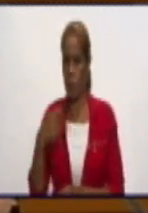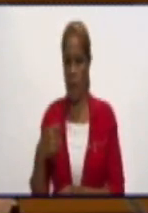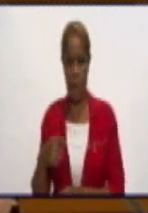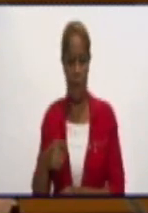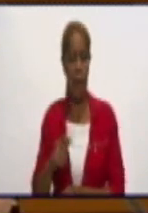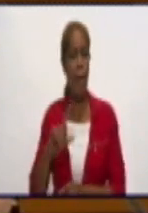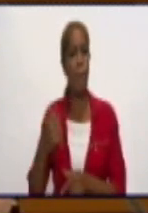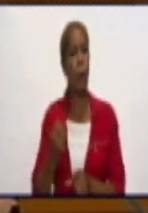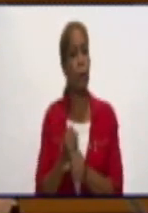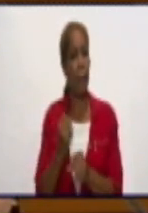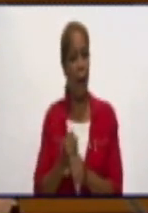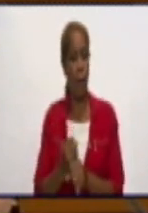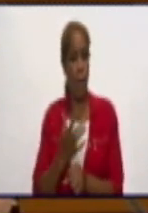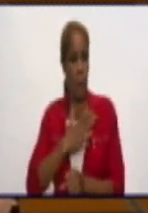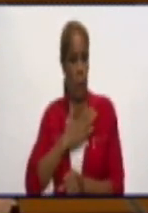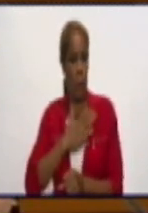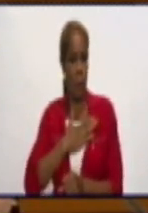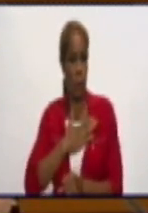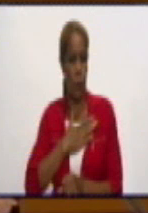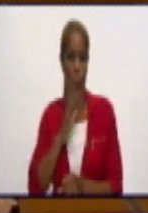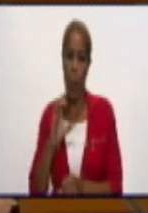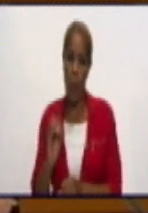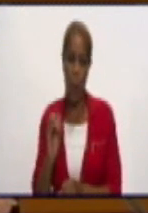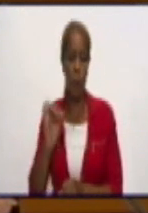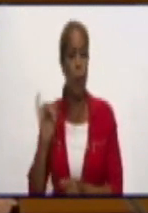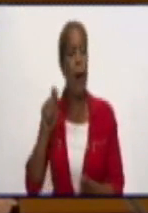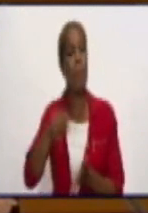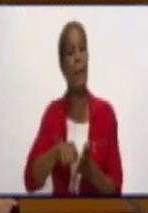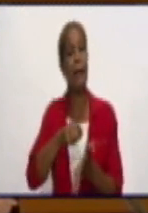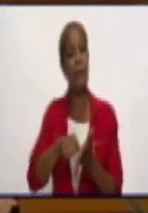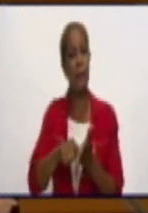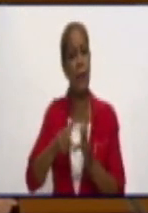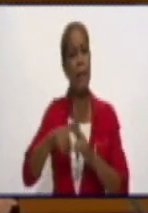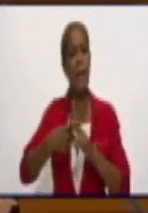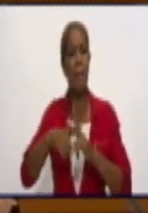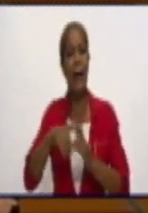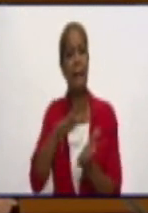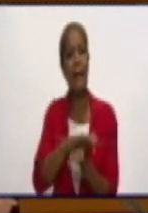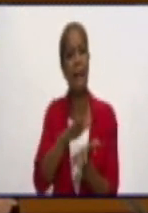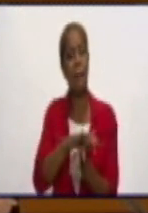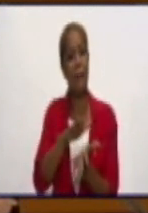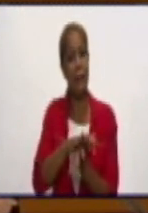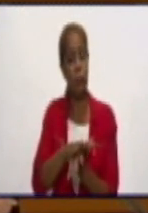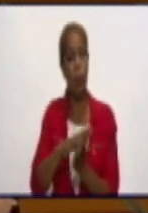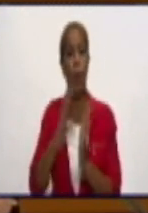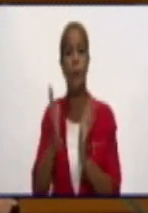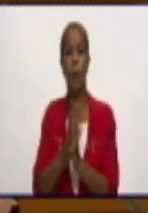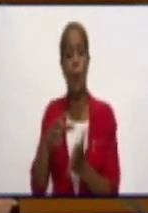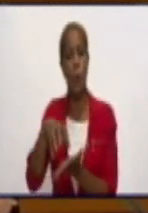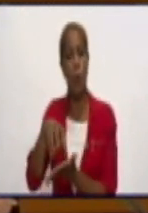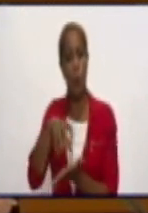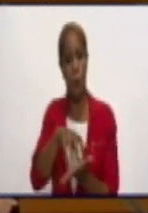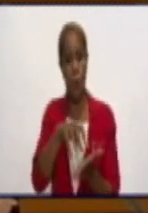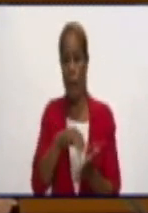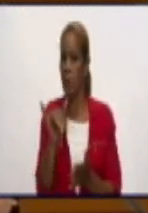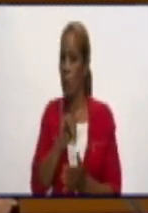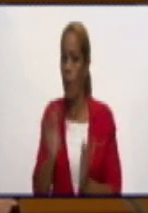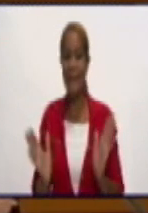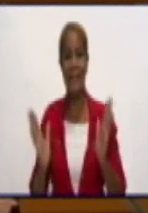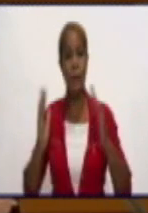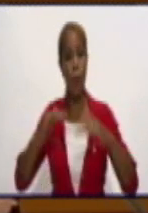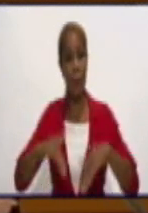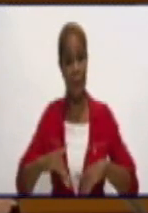propios, voluntarios, o sea, acciones que planifica la empresa de rehabilitación o de mantenimiento sobre nuestras instalaciones, se suspendieron todos los